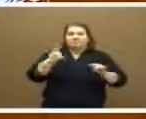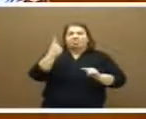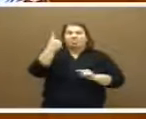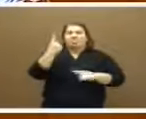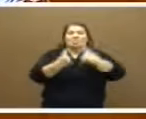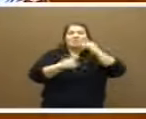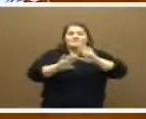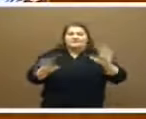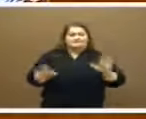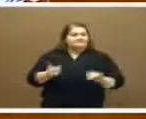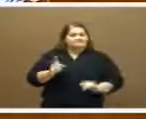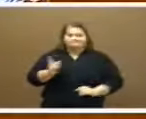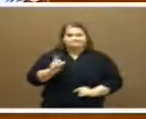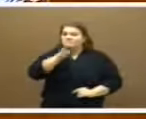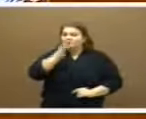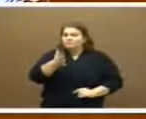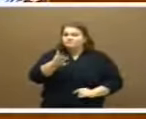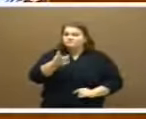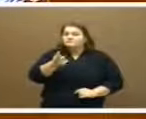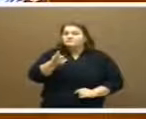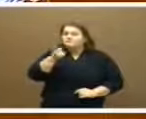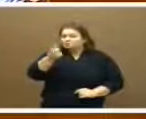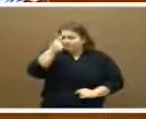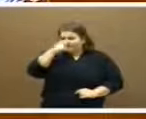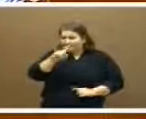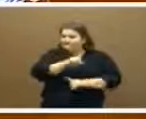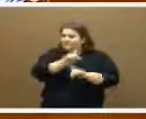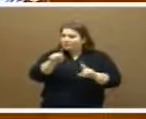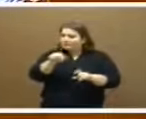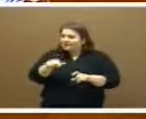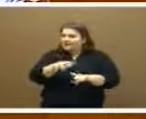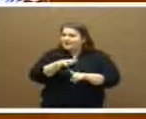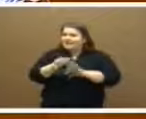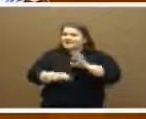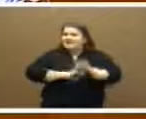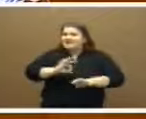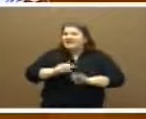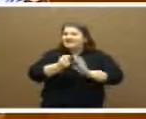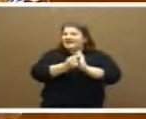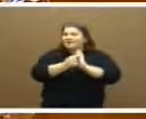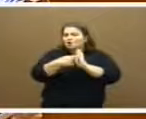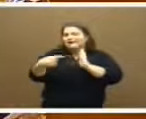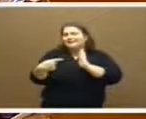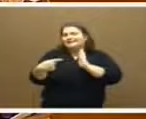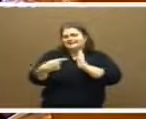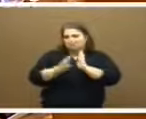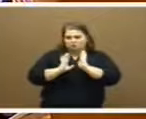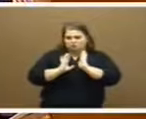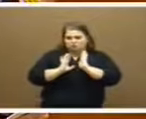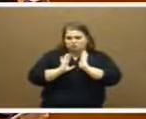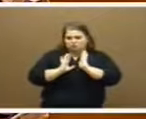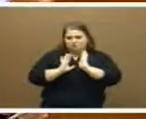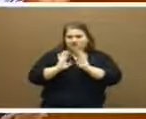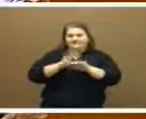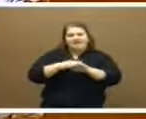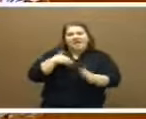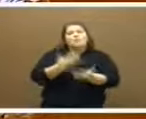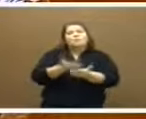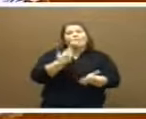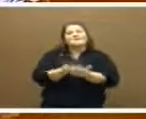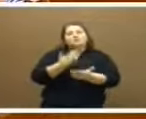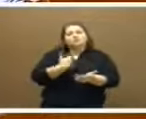porque usted se queda cada pregunta en este pleno con el dato negativo puntual para